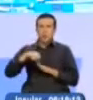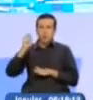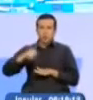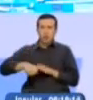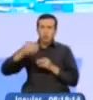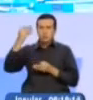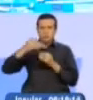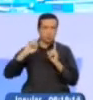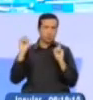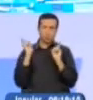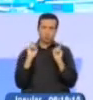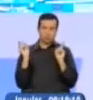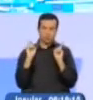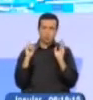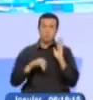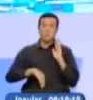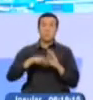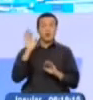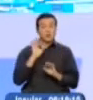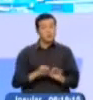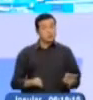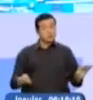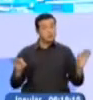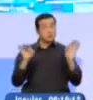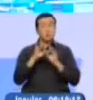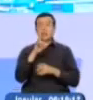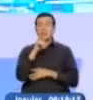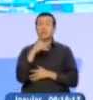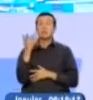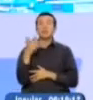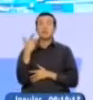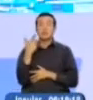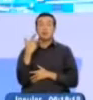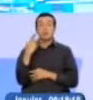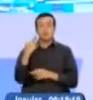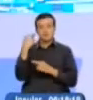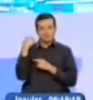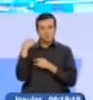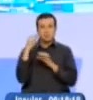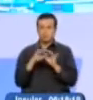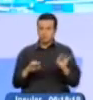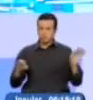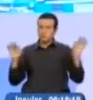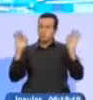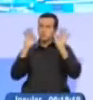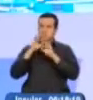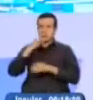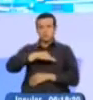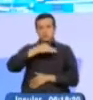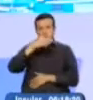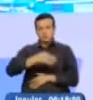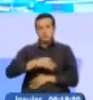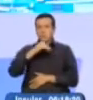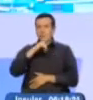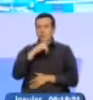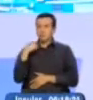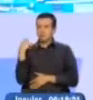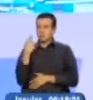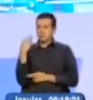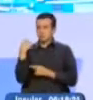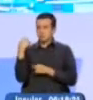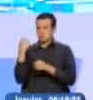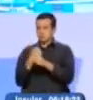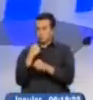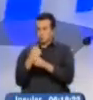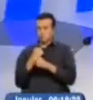ese tipo de cosas, sino por un llamado más bien de responsabilidad ética de quienes estamos haciendo este